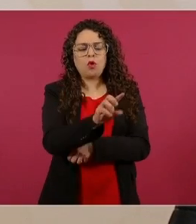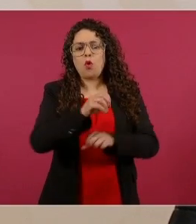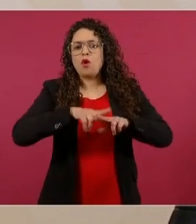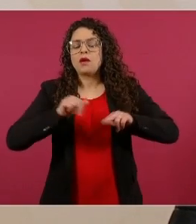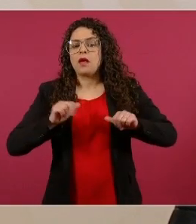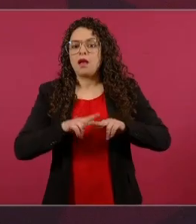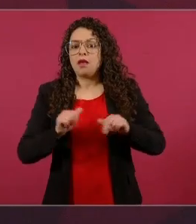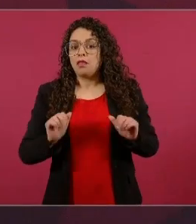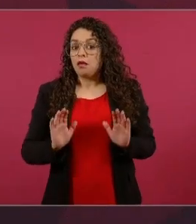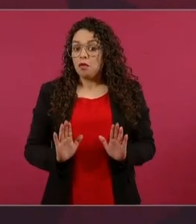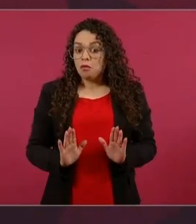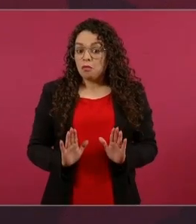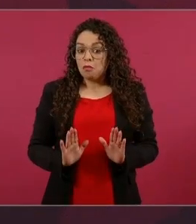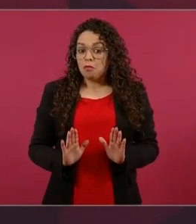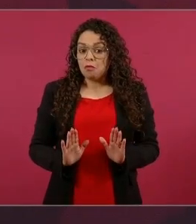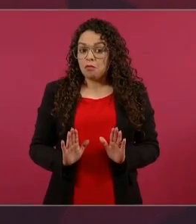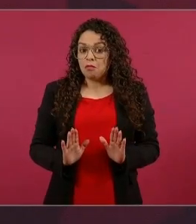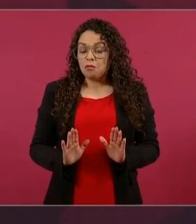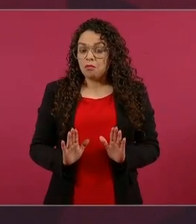poco